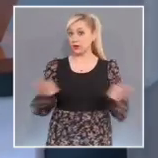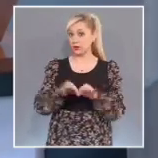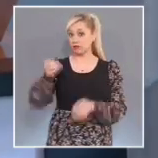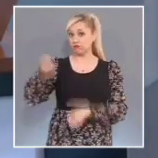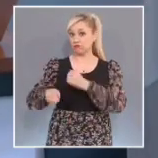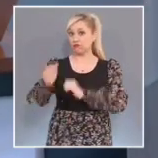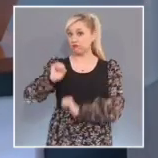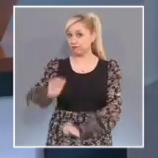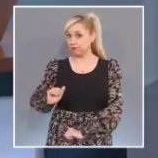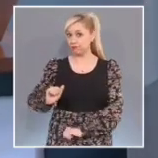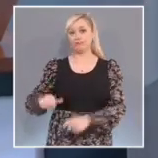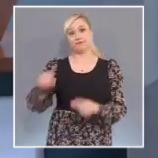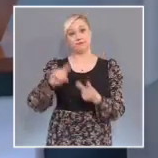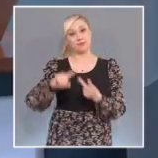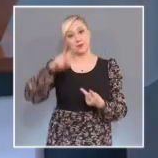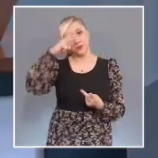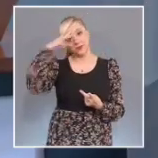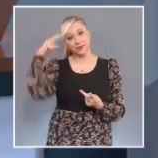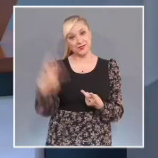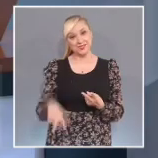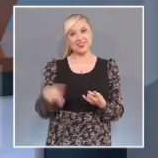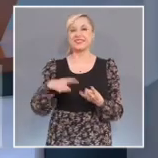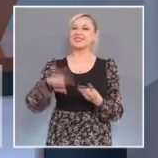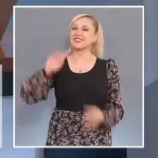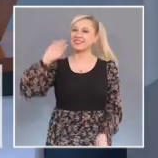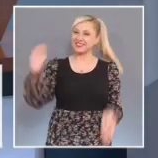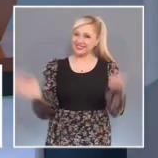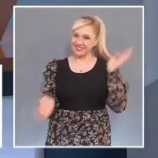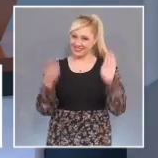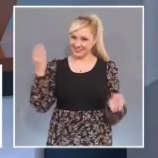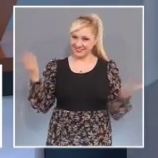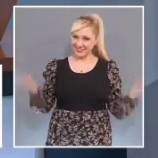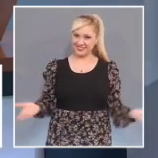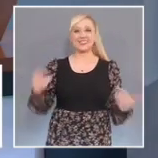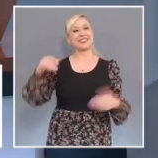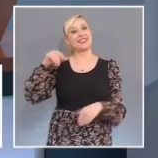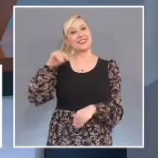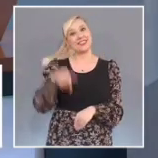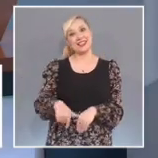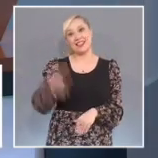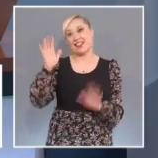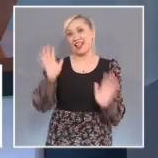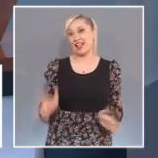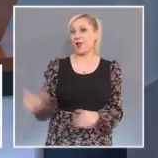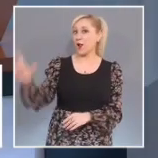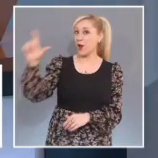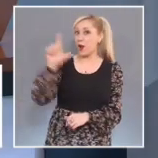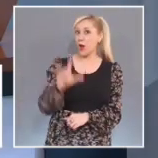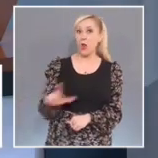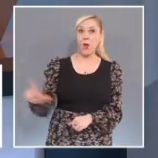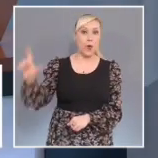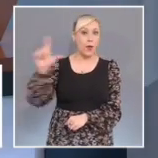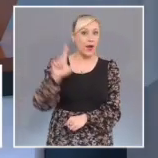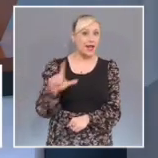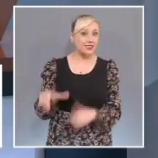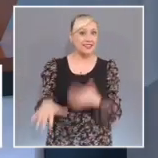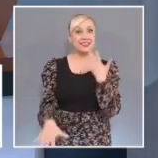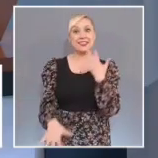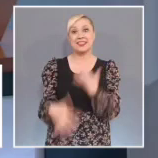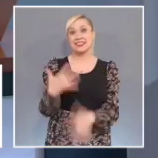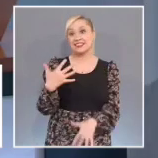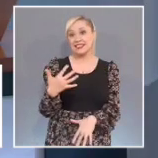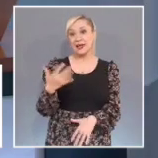la más relevante de México y de todo el mundo. Arranque hoy de semana, lunes 15 de mayo